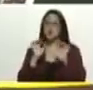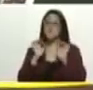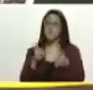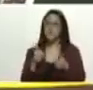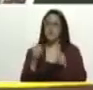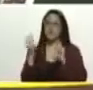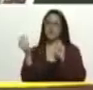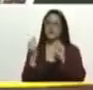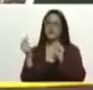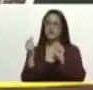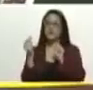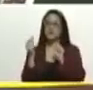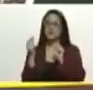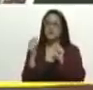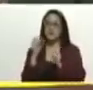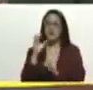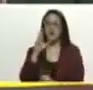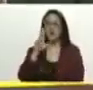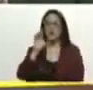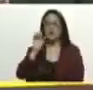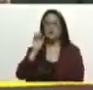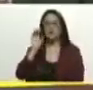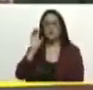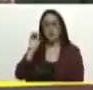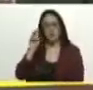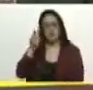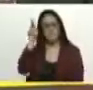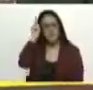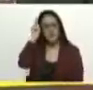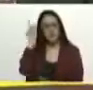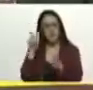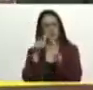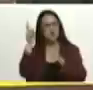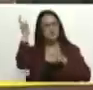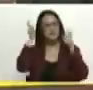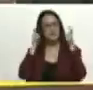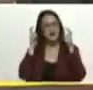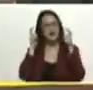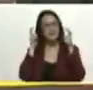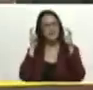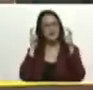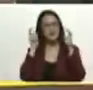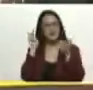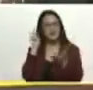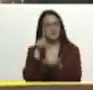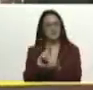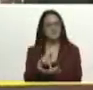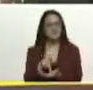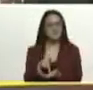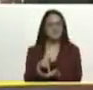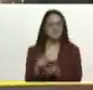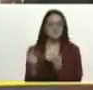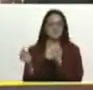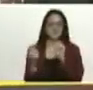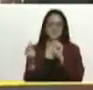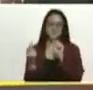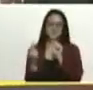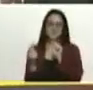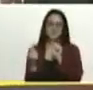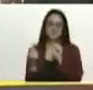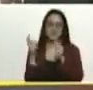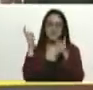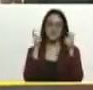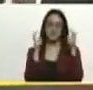discutirse en Cusco en una reunión en que Chávez y Toledo discutieron,